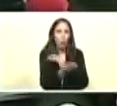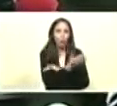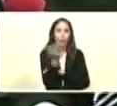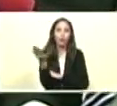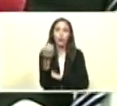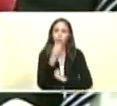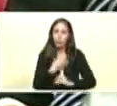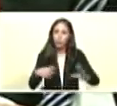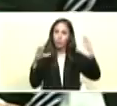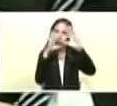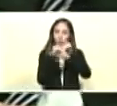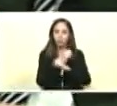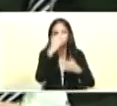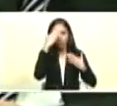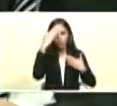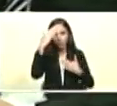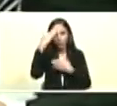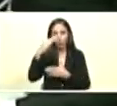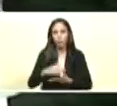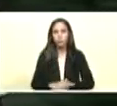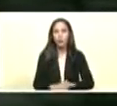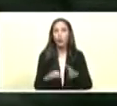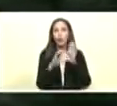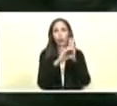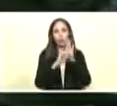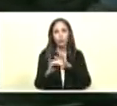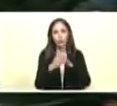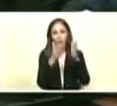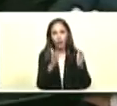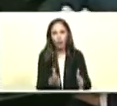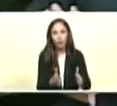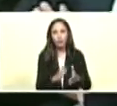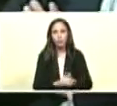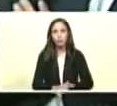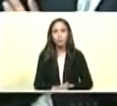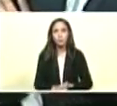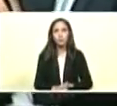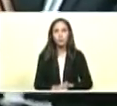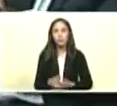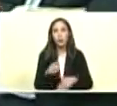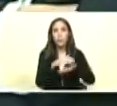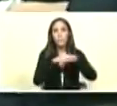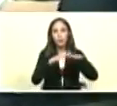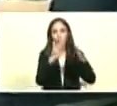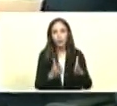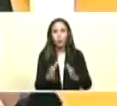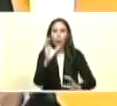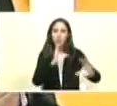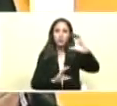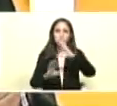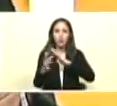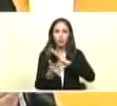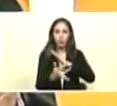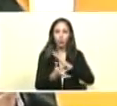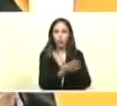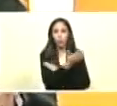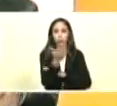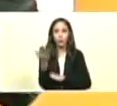compañeros, superintendentes, constituyentes, ministro Berroa. Un